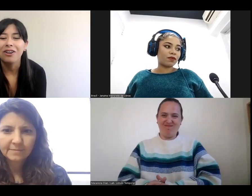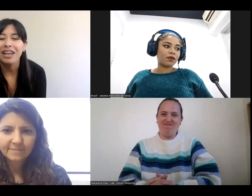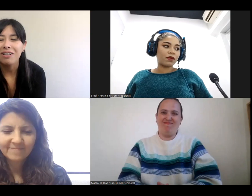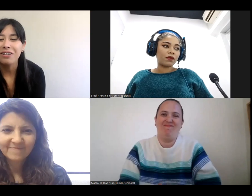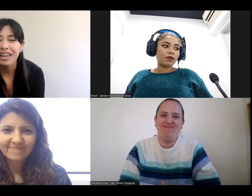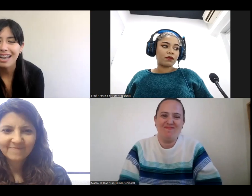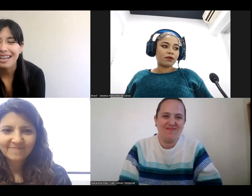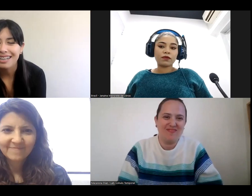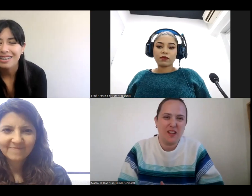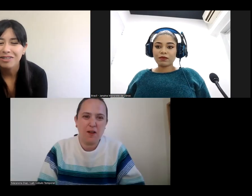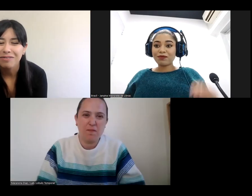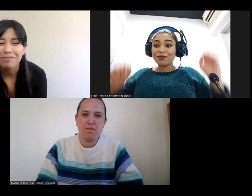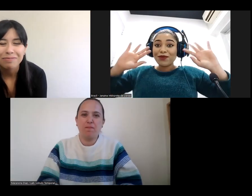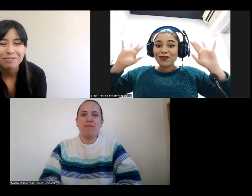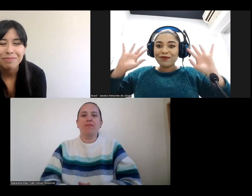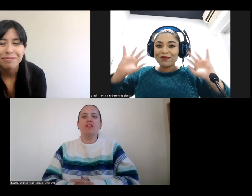Hola, hola.